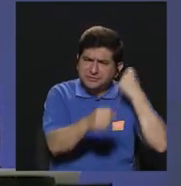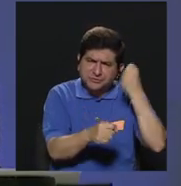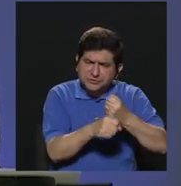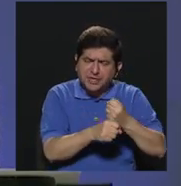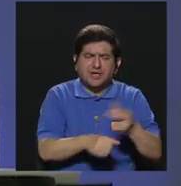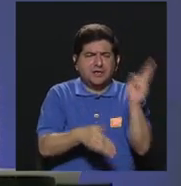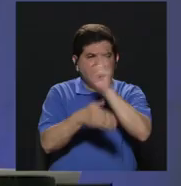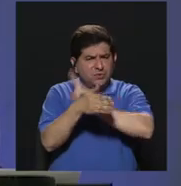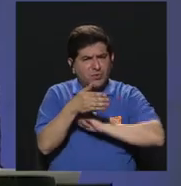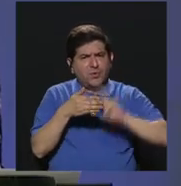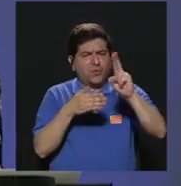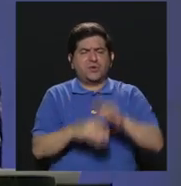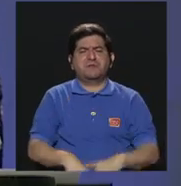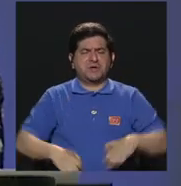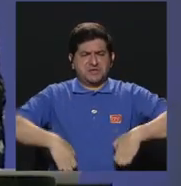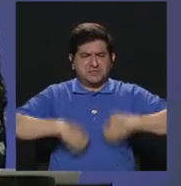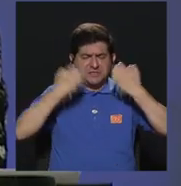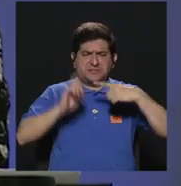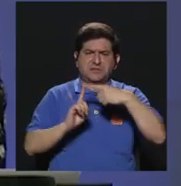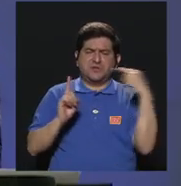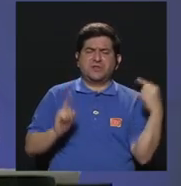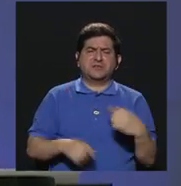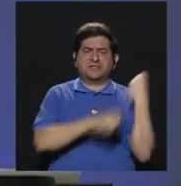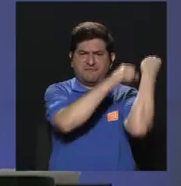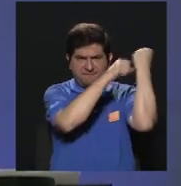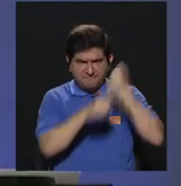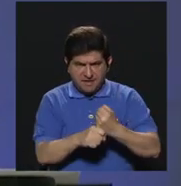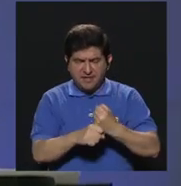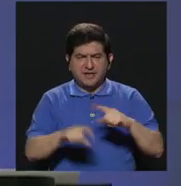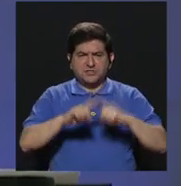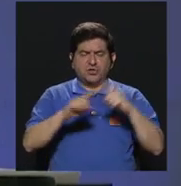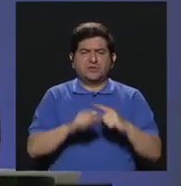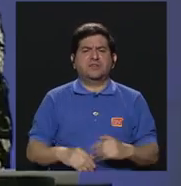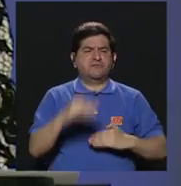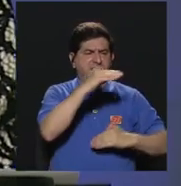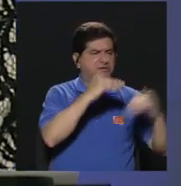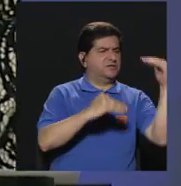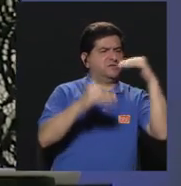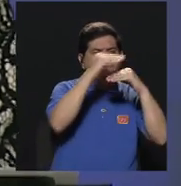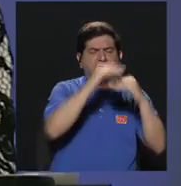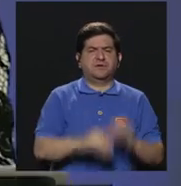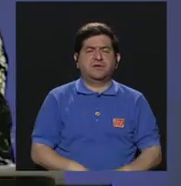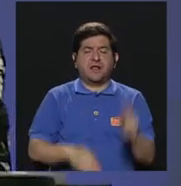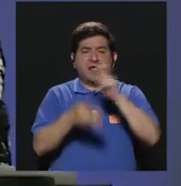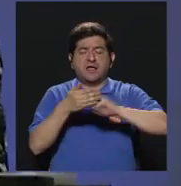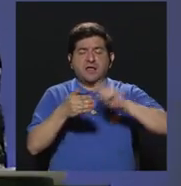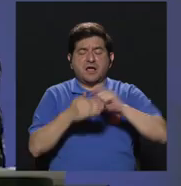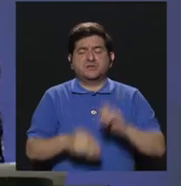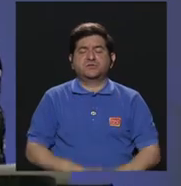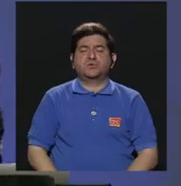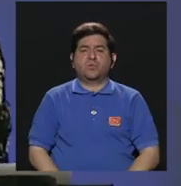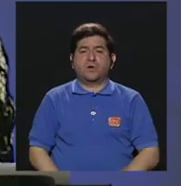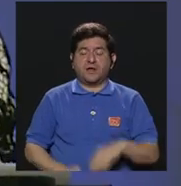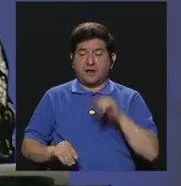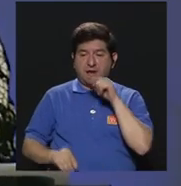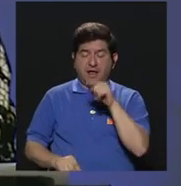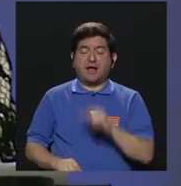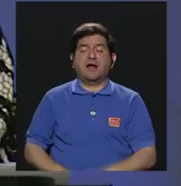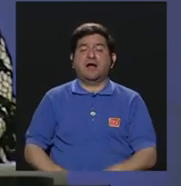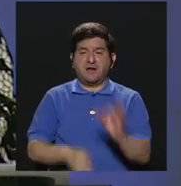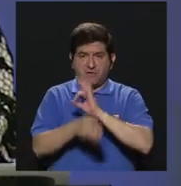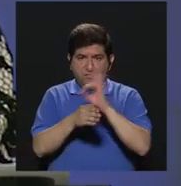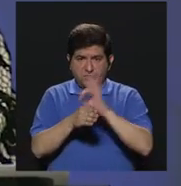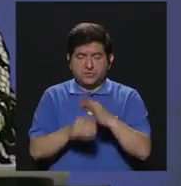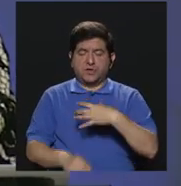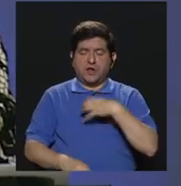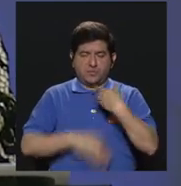la universidad existió a partir de una federación de facultades y la escuela normal que funcionaba de acuerdo a sus